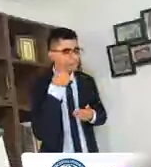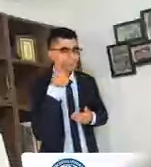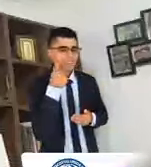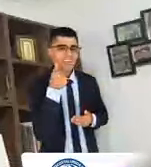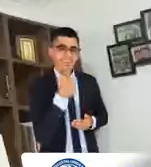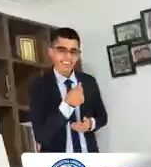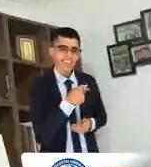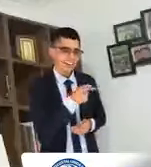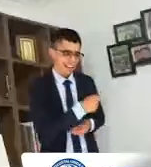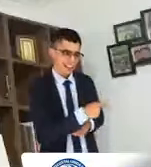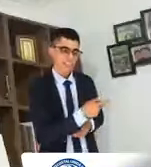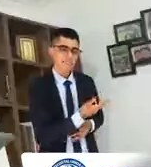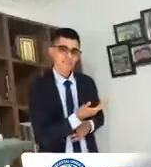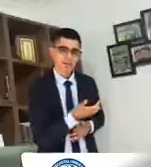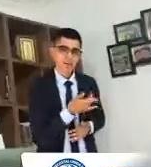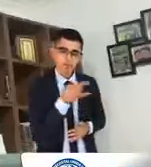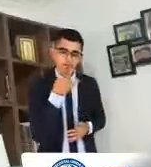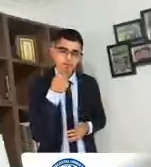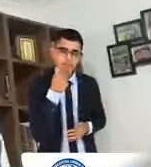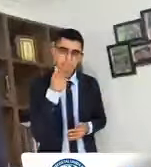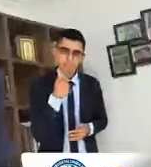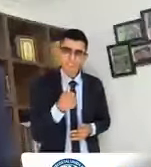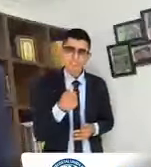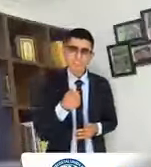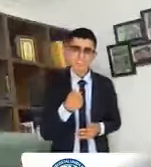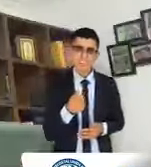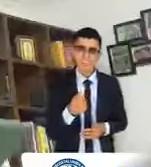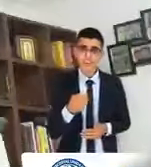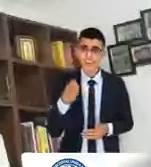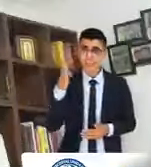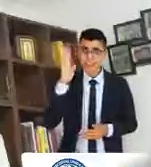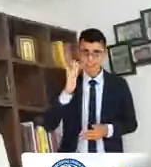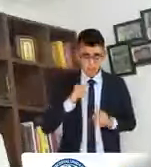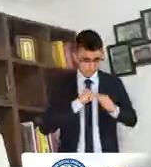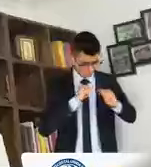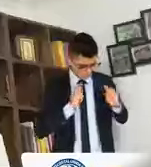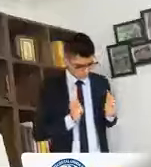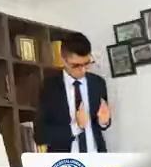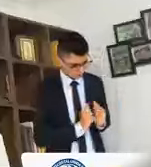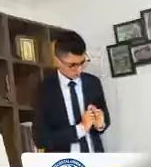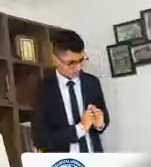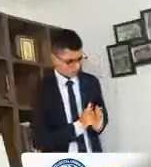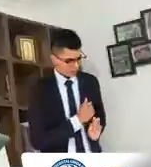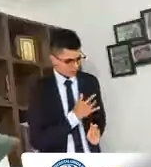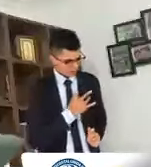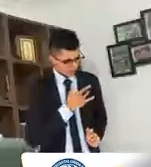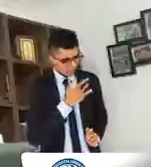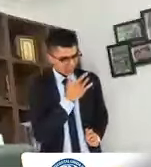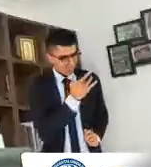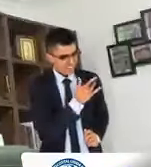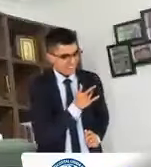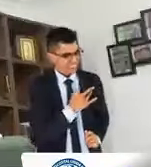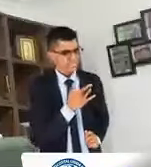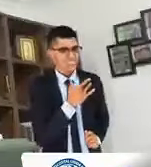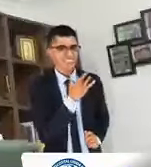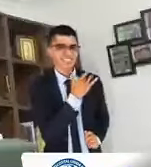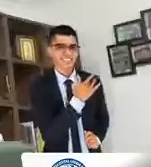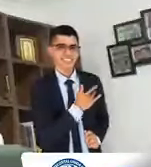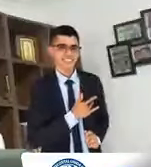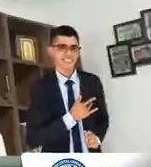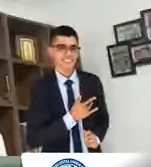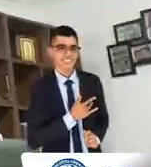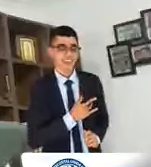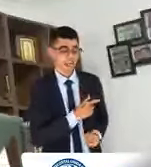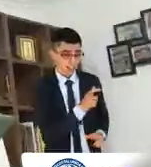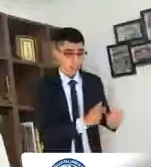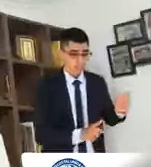Y le conmovió el corazón a Dios. Porque cuando una persona es agradecida y